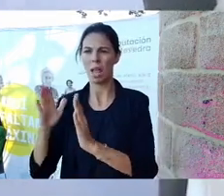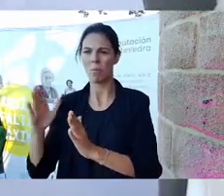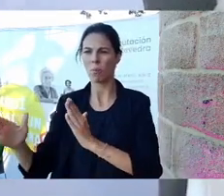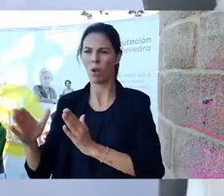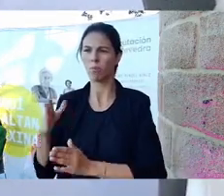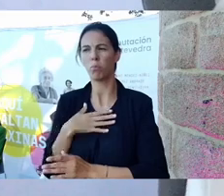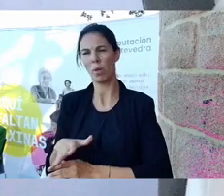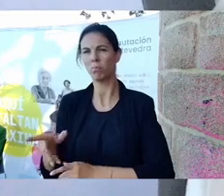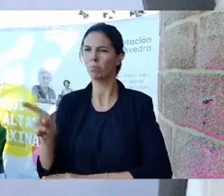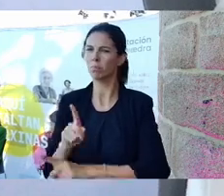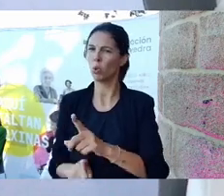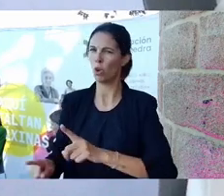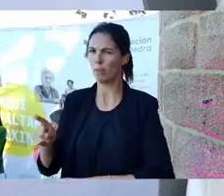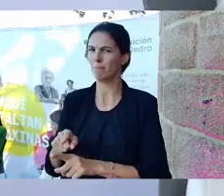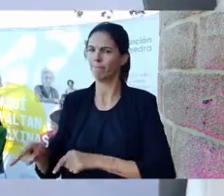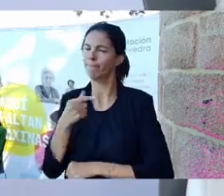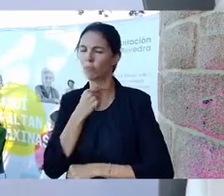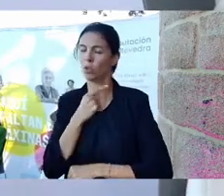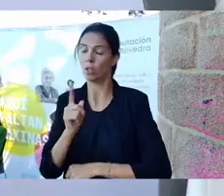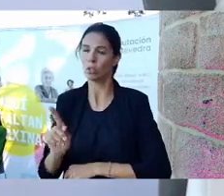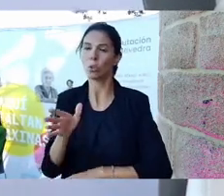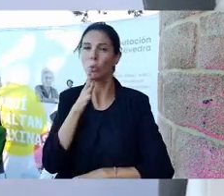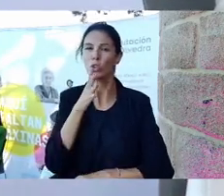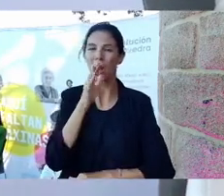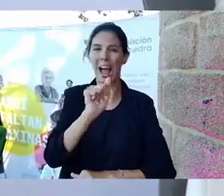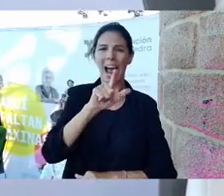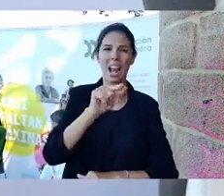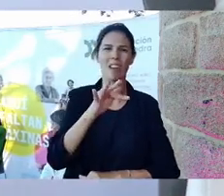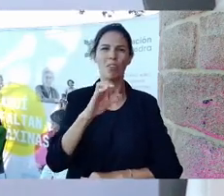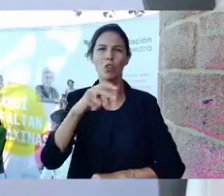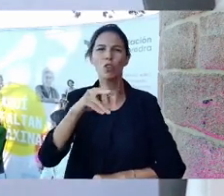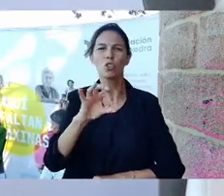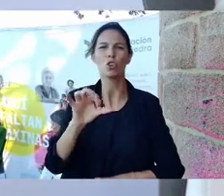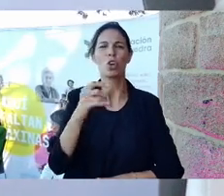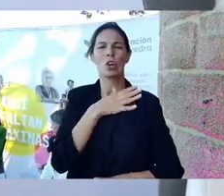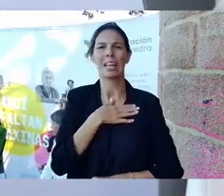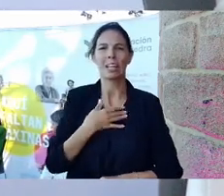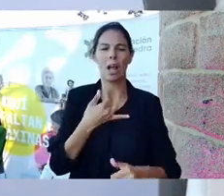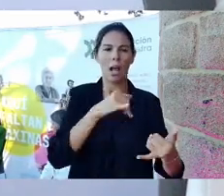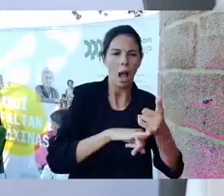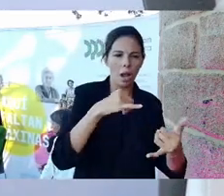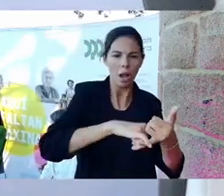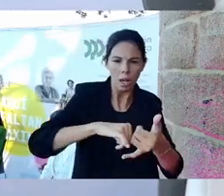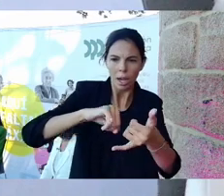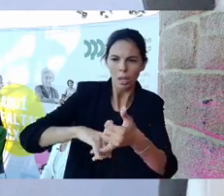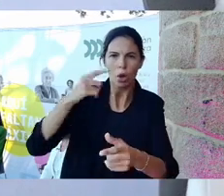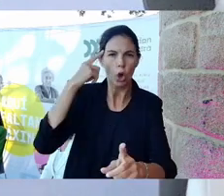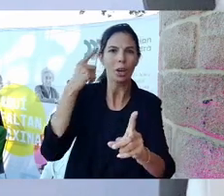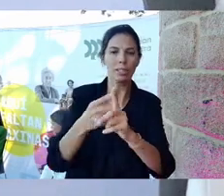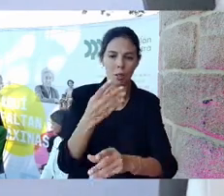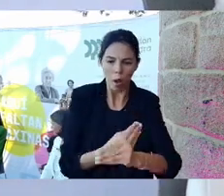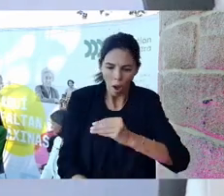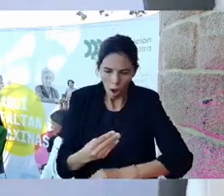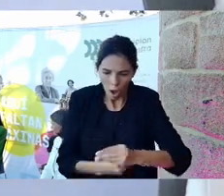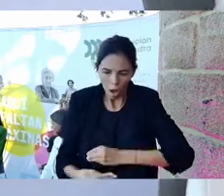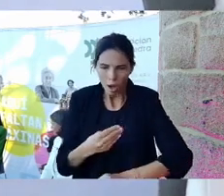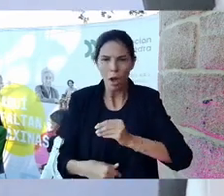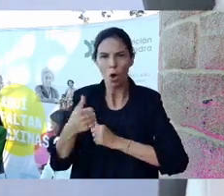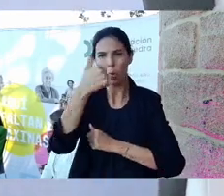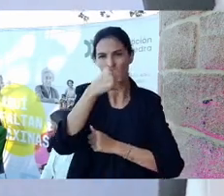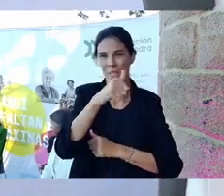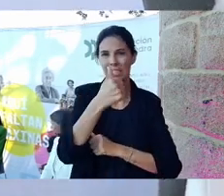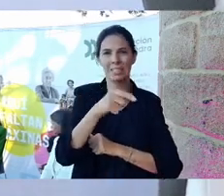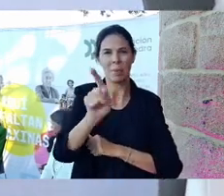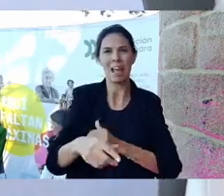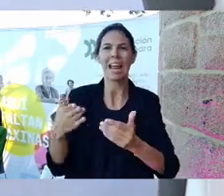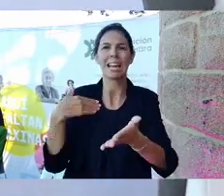de poder del reino de la época. Y de ahí que, pues precisamente, Alfonso continuase esa política de sucesivos matrimonios y demás, también